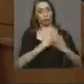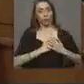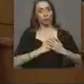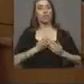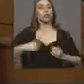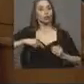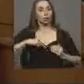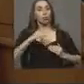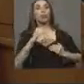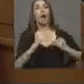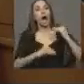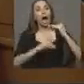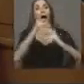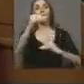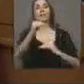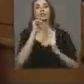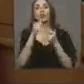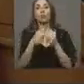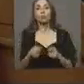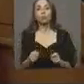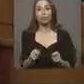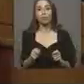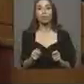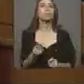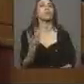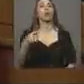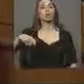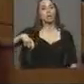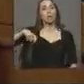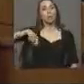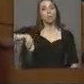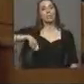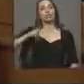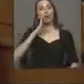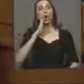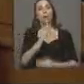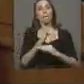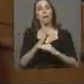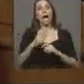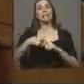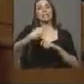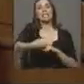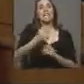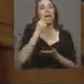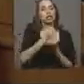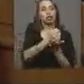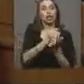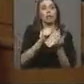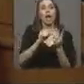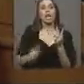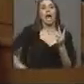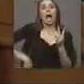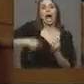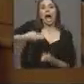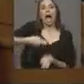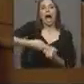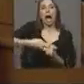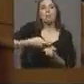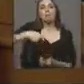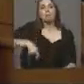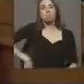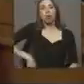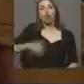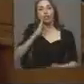avanzamos en pobreza básicamente porque tuvimos pensión básica solidaria y aporte previsional solidario. Son parches, pero